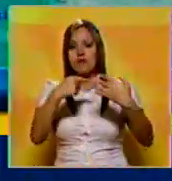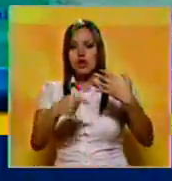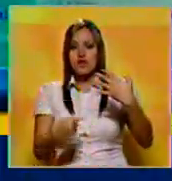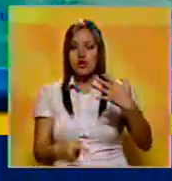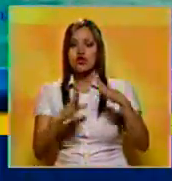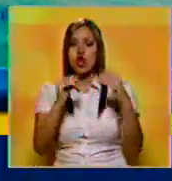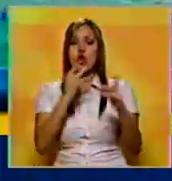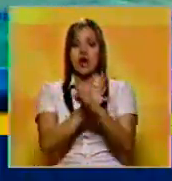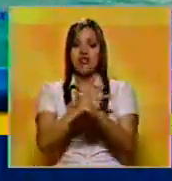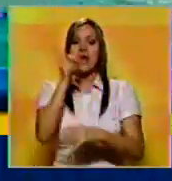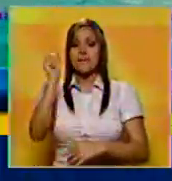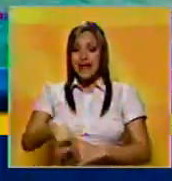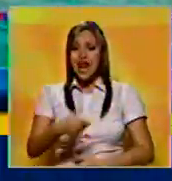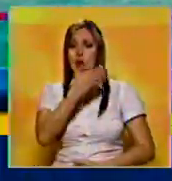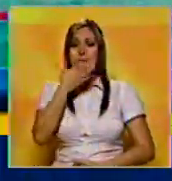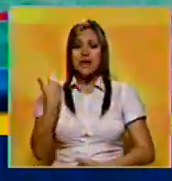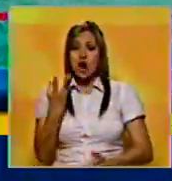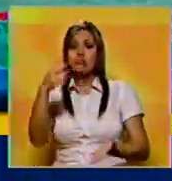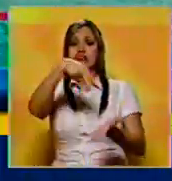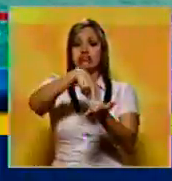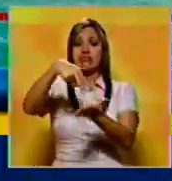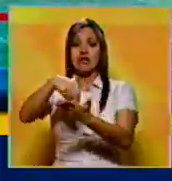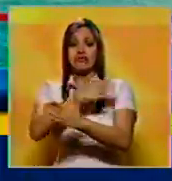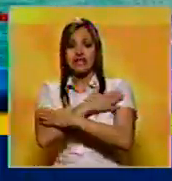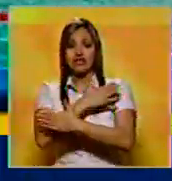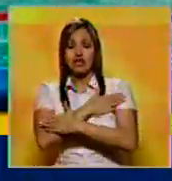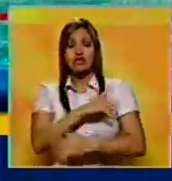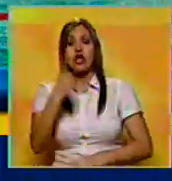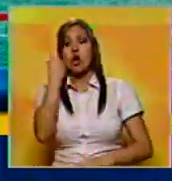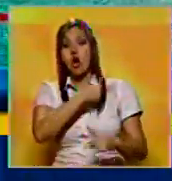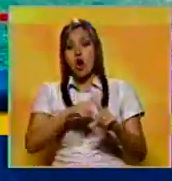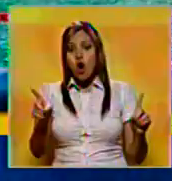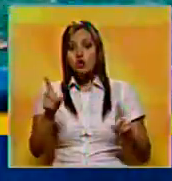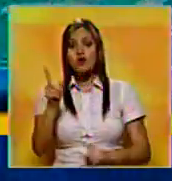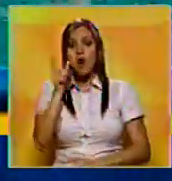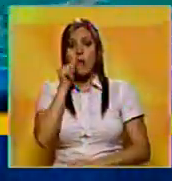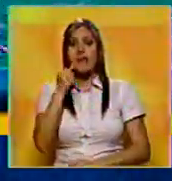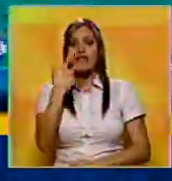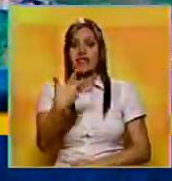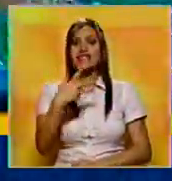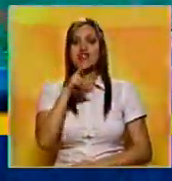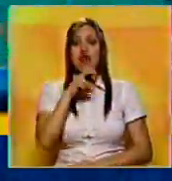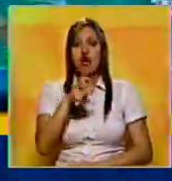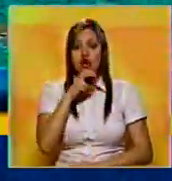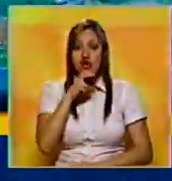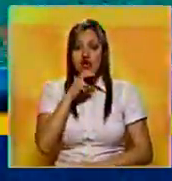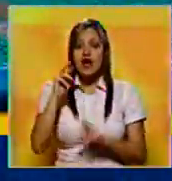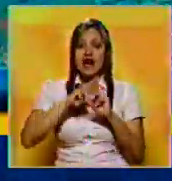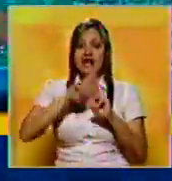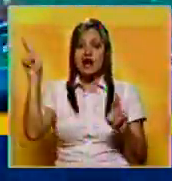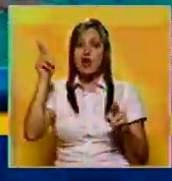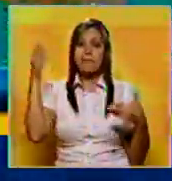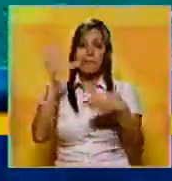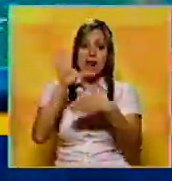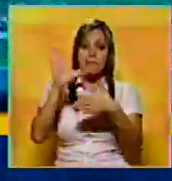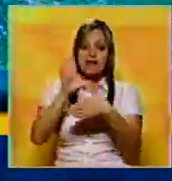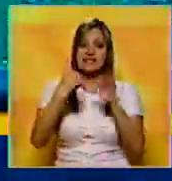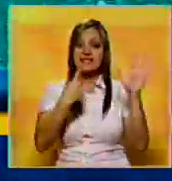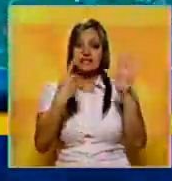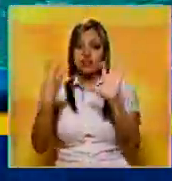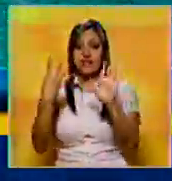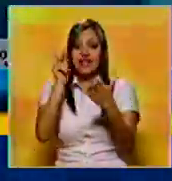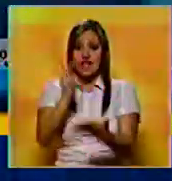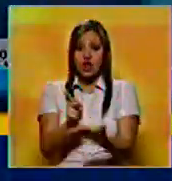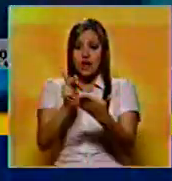Quintero, también subió a lo más alto del podio. Además, sepan que Junior Sánchez alcanzó 3 doradas y un récord panamericano en los 69 kilogramos